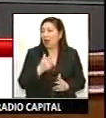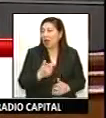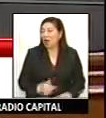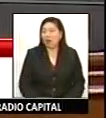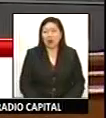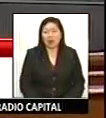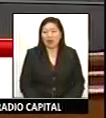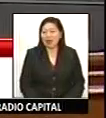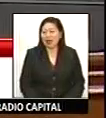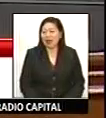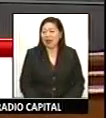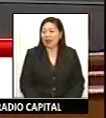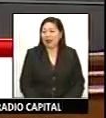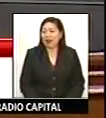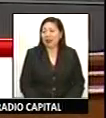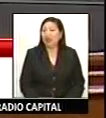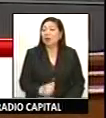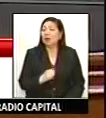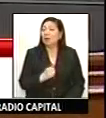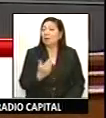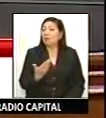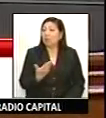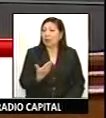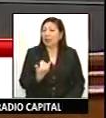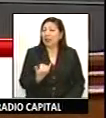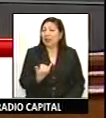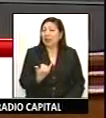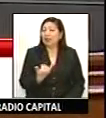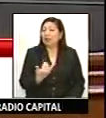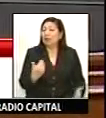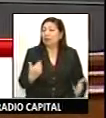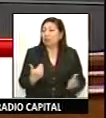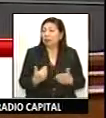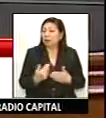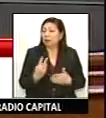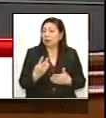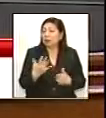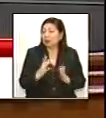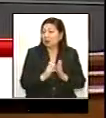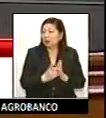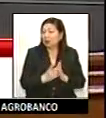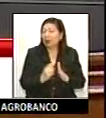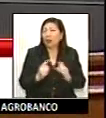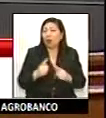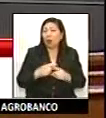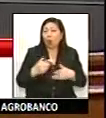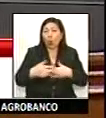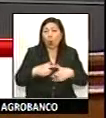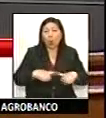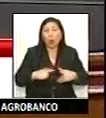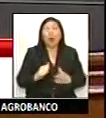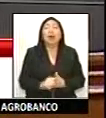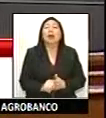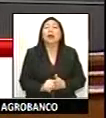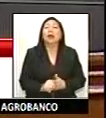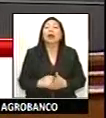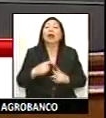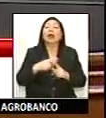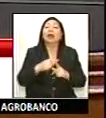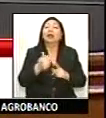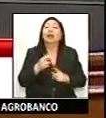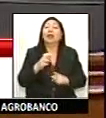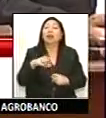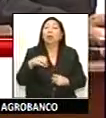entubada. Entonces yo pido, presidente, estamos cerca, 20, 15 minutos de Tarapoto, Nuevo Horizonte, Bello Horizonte, que